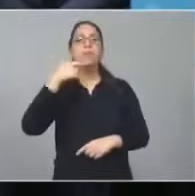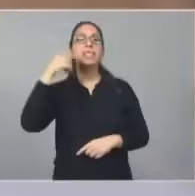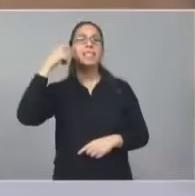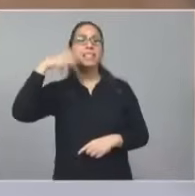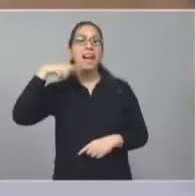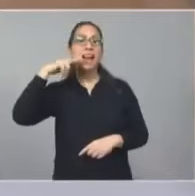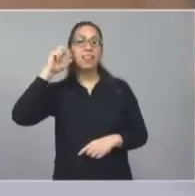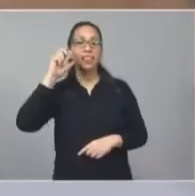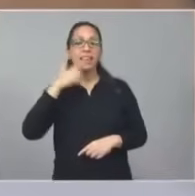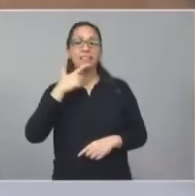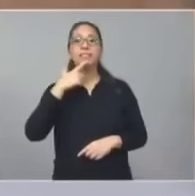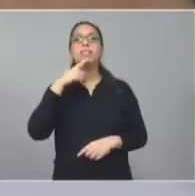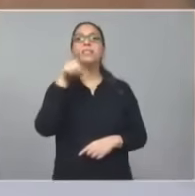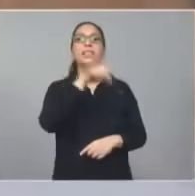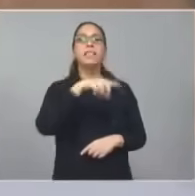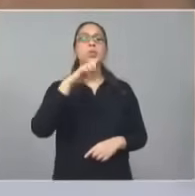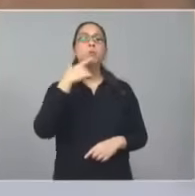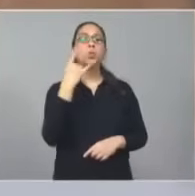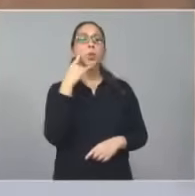Pedro, Suipacha.